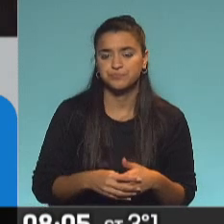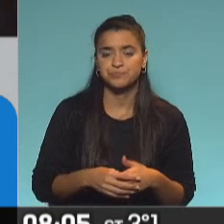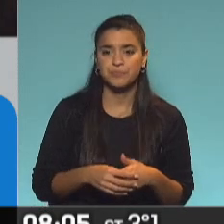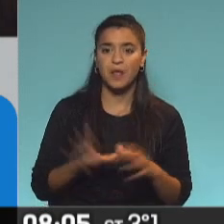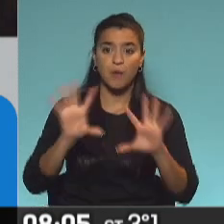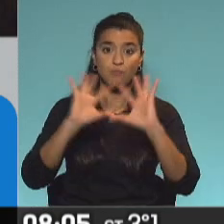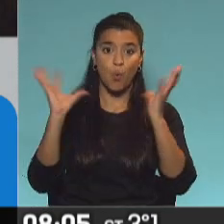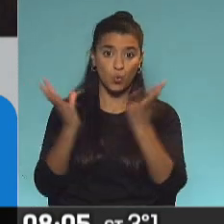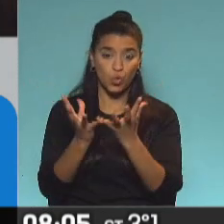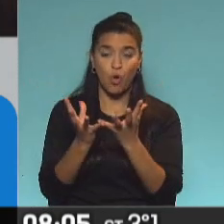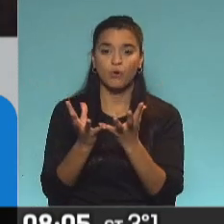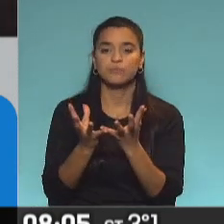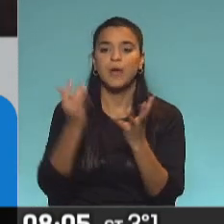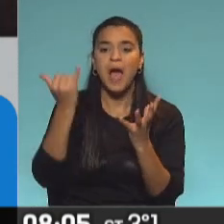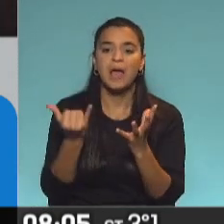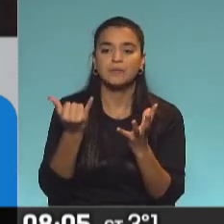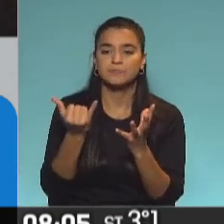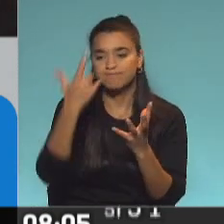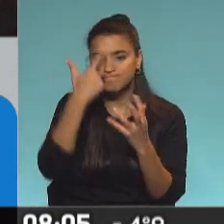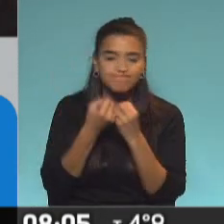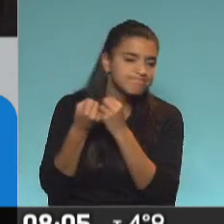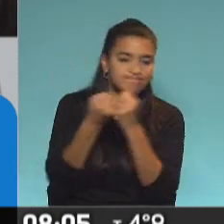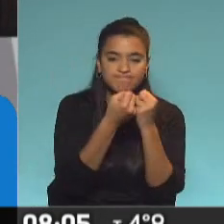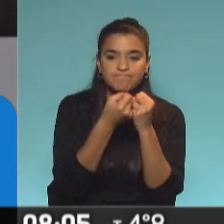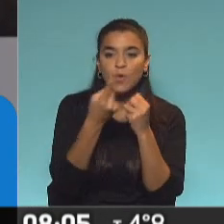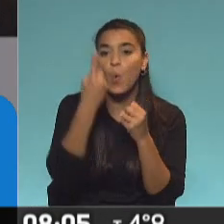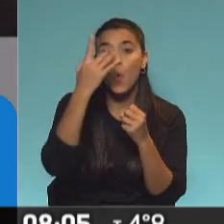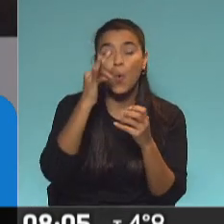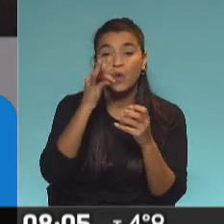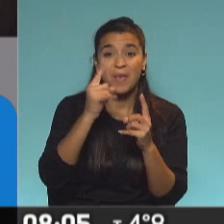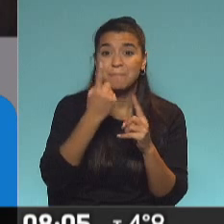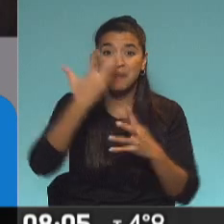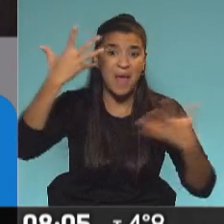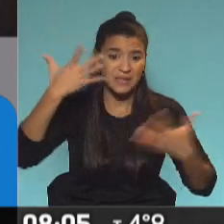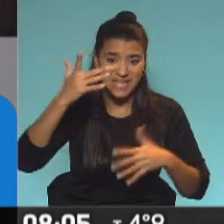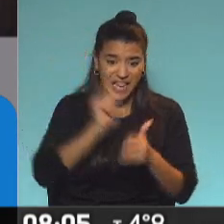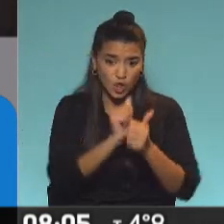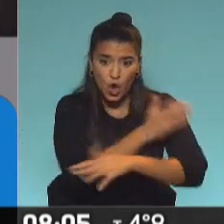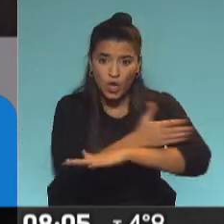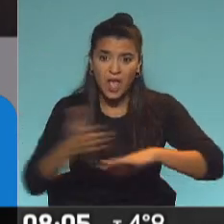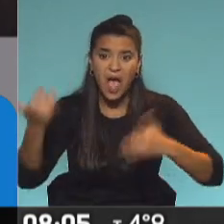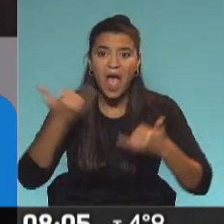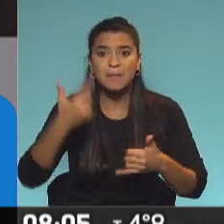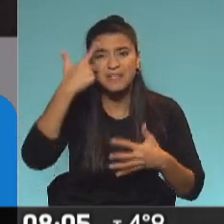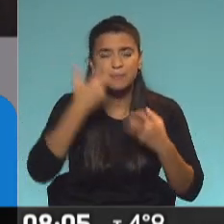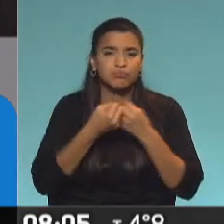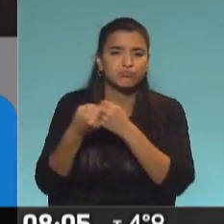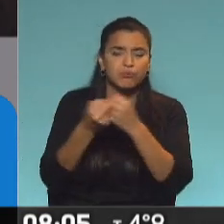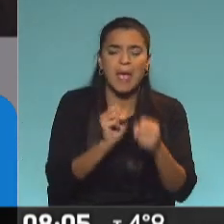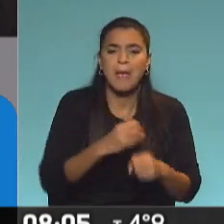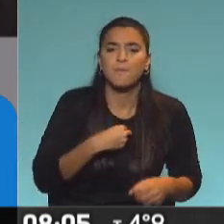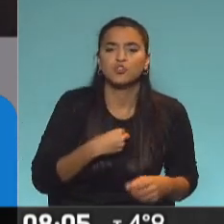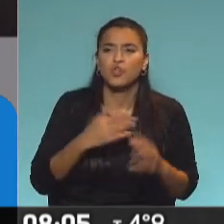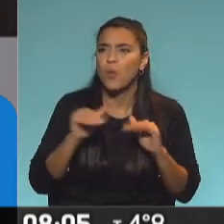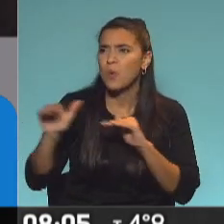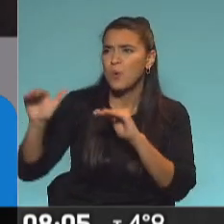el mundo hay una sincronización, yo creo que única en la historia, por primera vez en la historia hay una sincronización de emociones en todo el